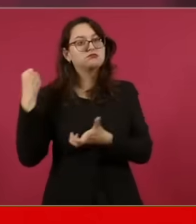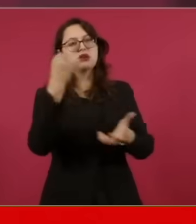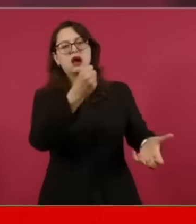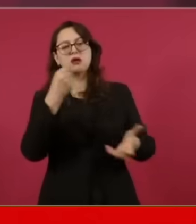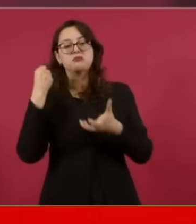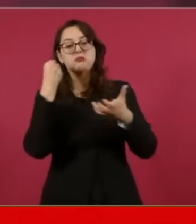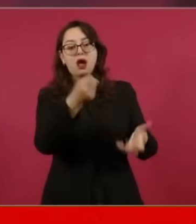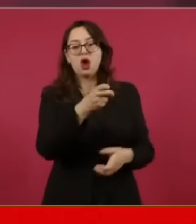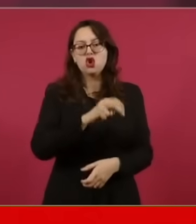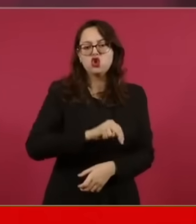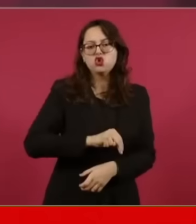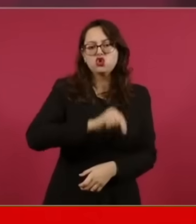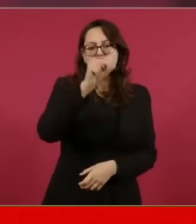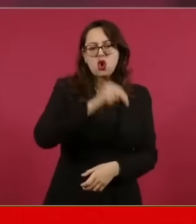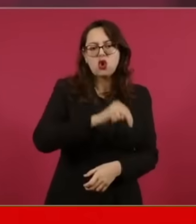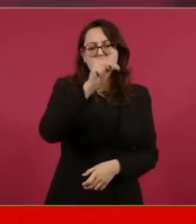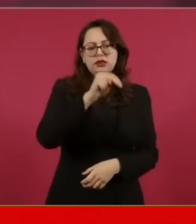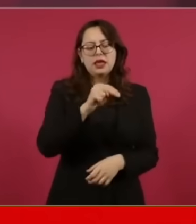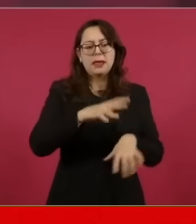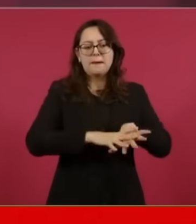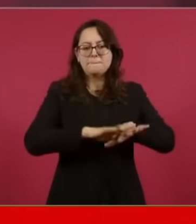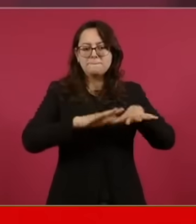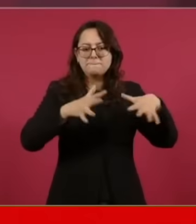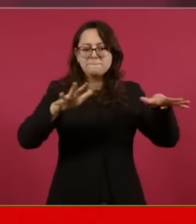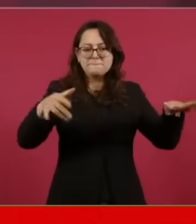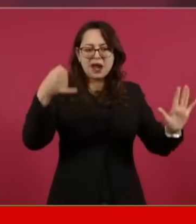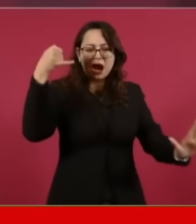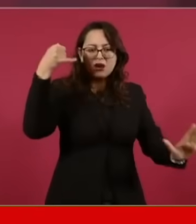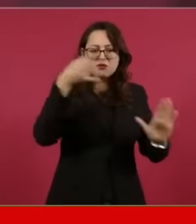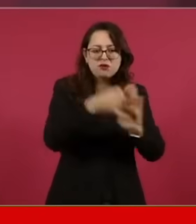profundas, donde no hay petróleo